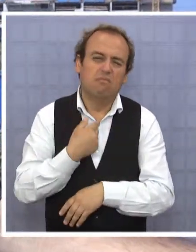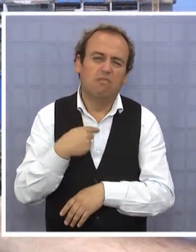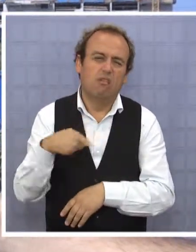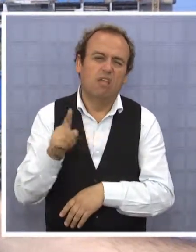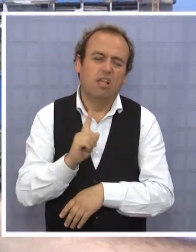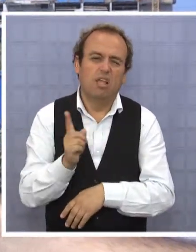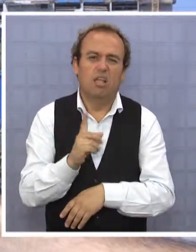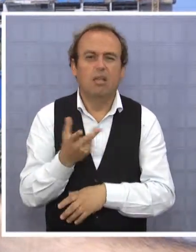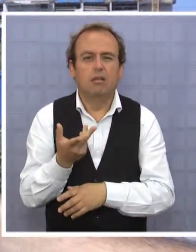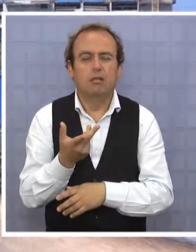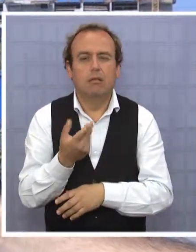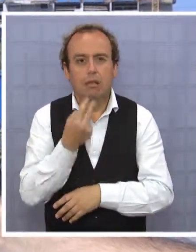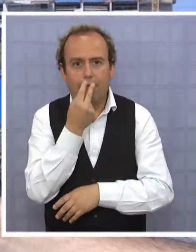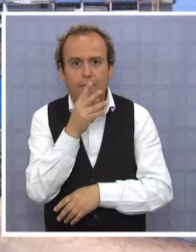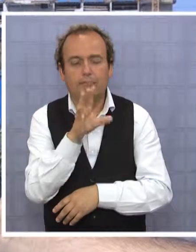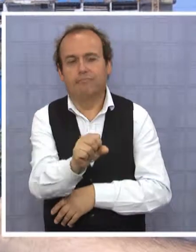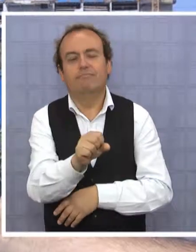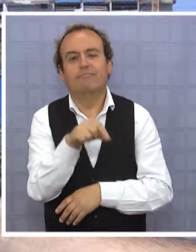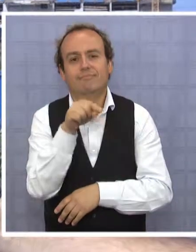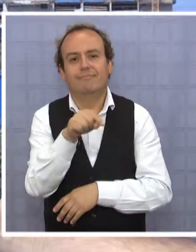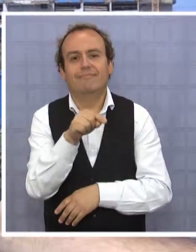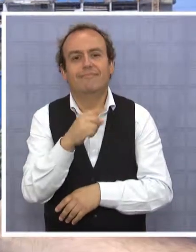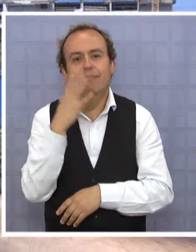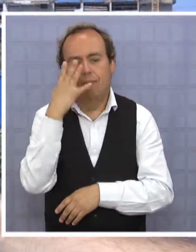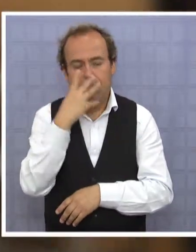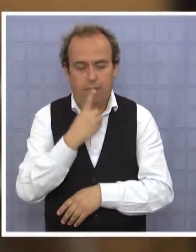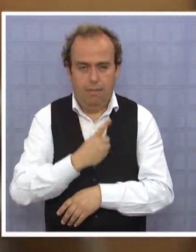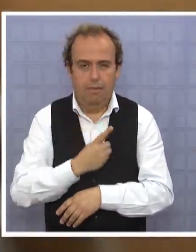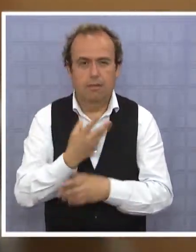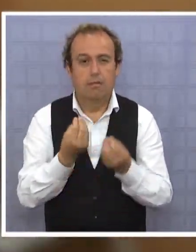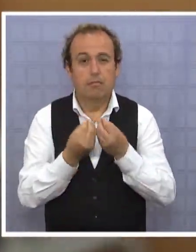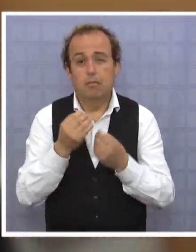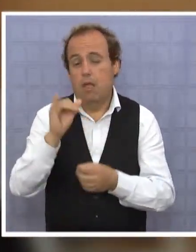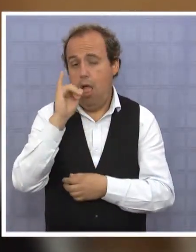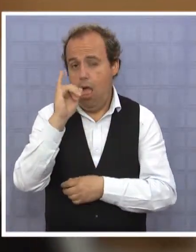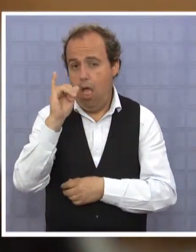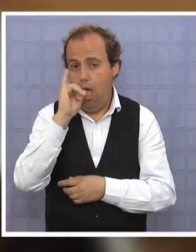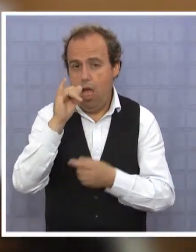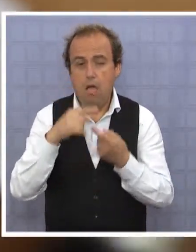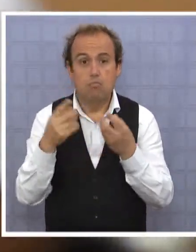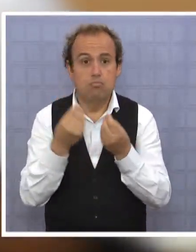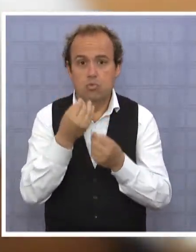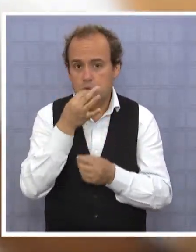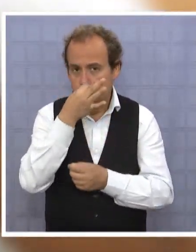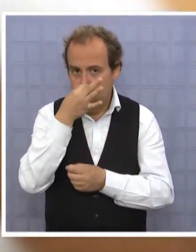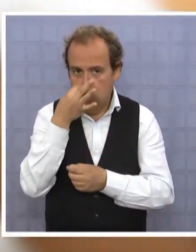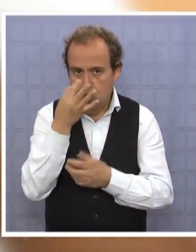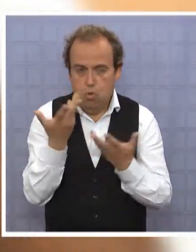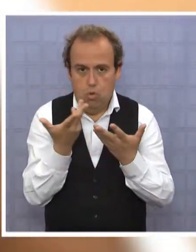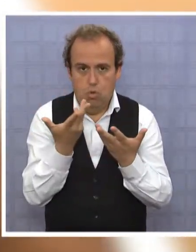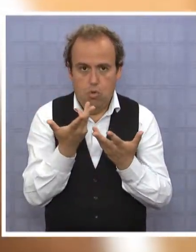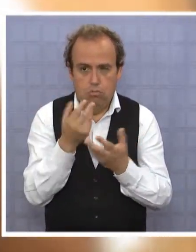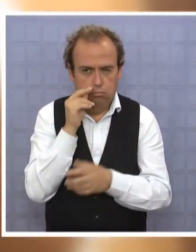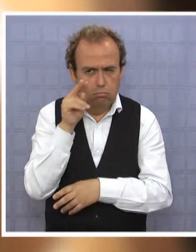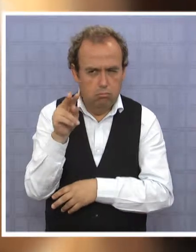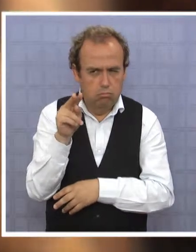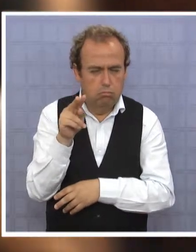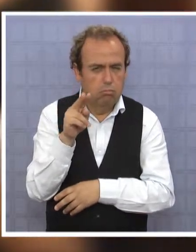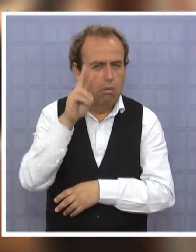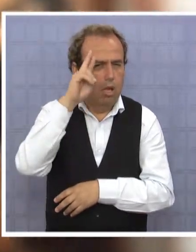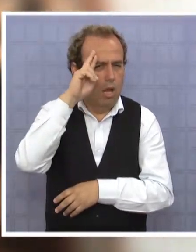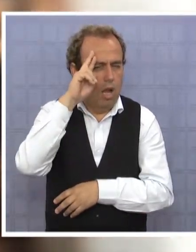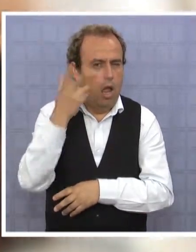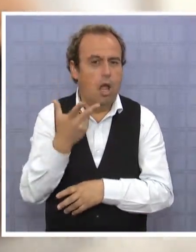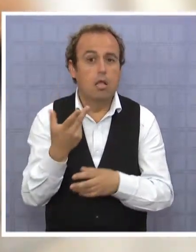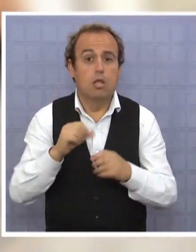no lo voy a pasar bien en el cine y aunque vaya no lo pasa bien el aumento del consumo de alcohol u otras sustancias también son un indicador